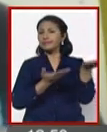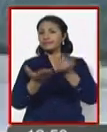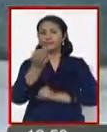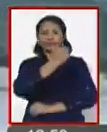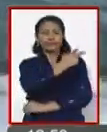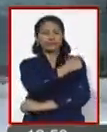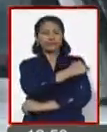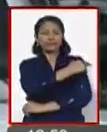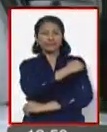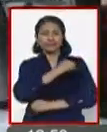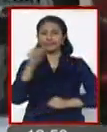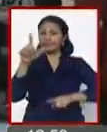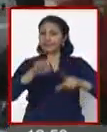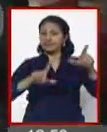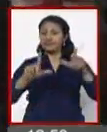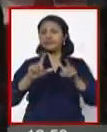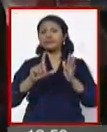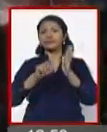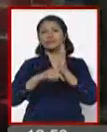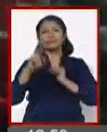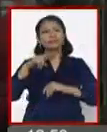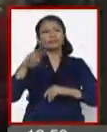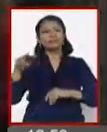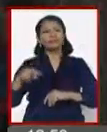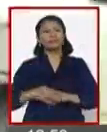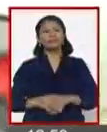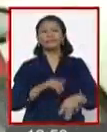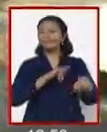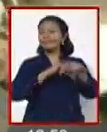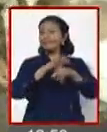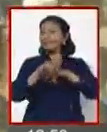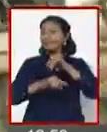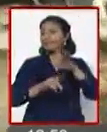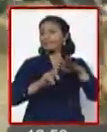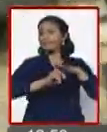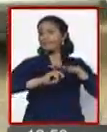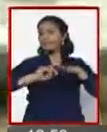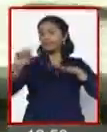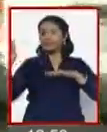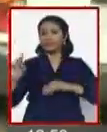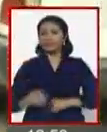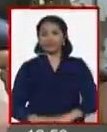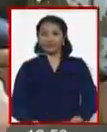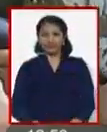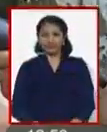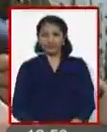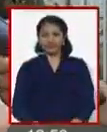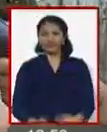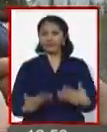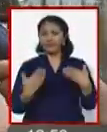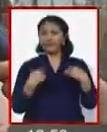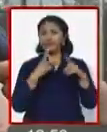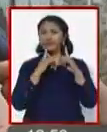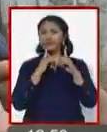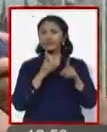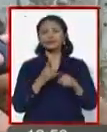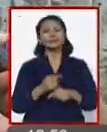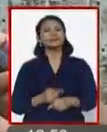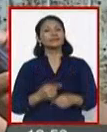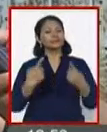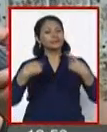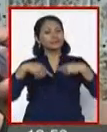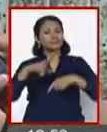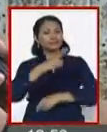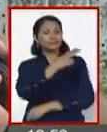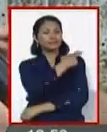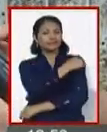para realizarse unos estudios, y en fecha 22 del mes pasado burla a sus custodios y se da a la fuga. Él tenía una orden judicial para salir al Hospital